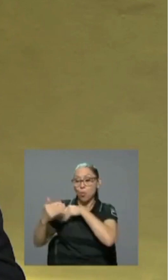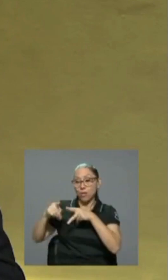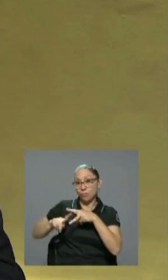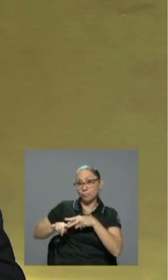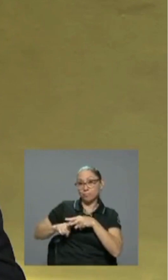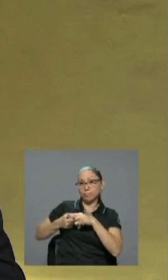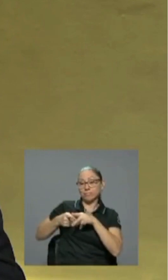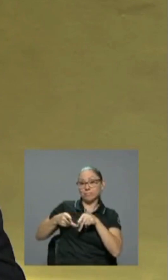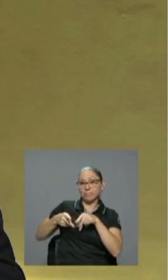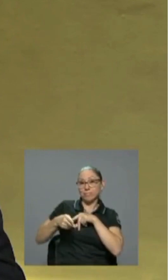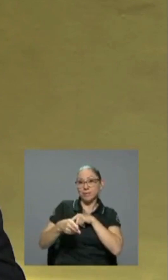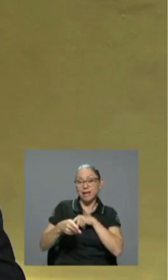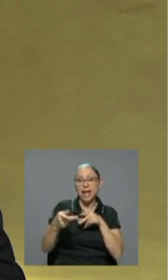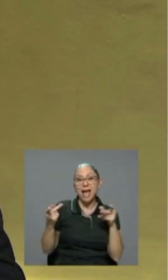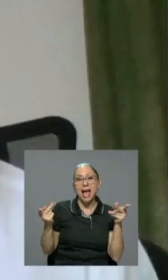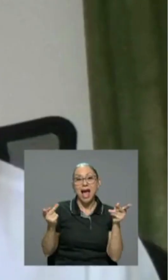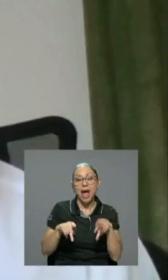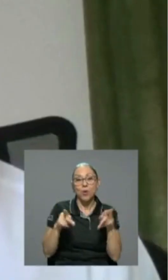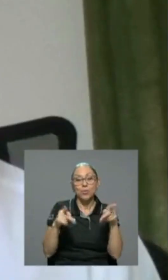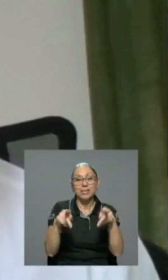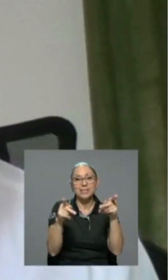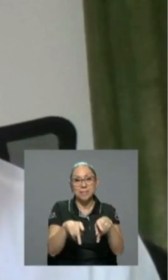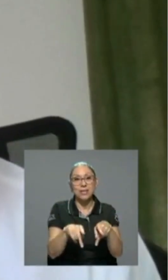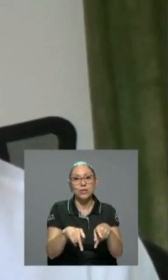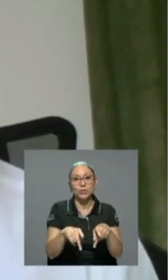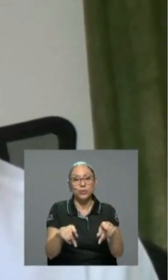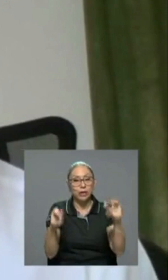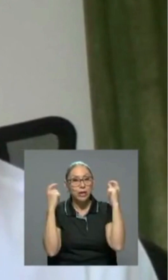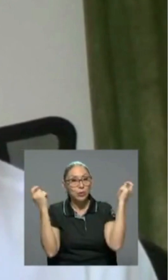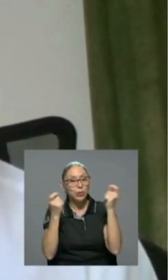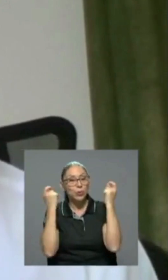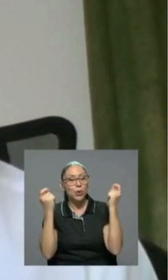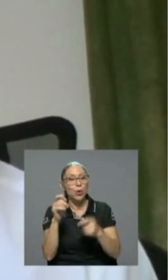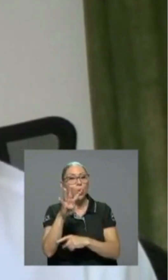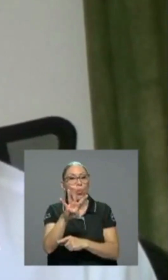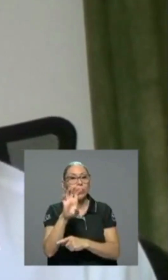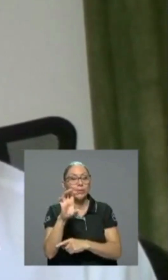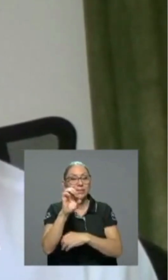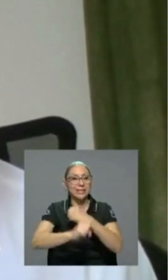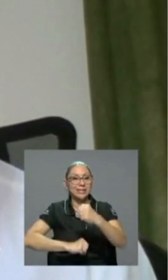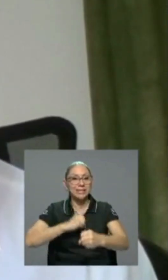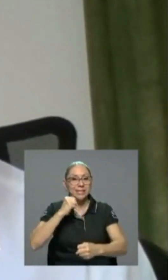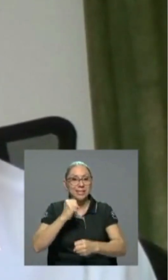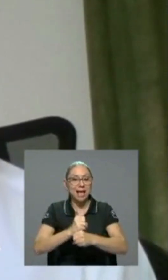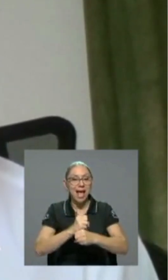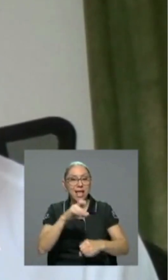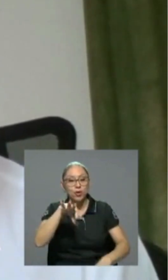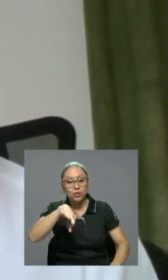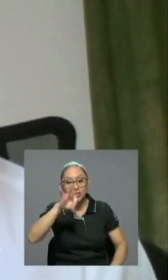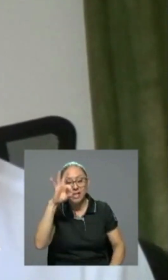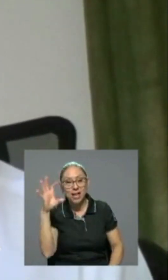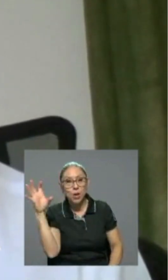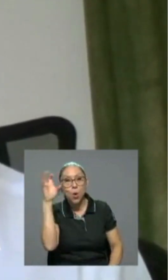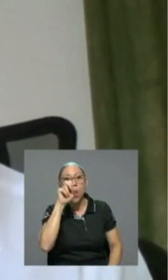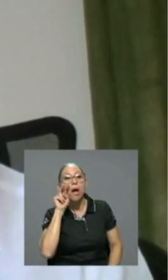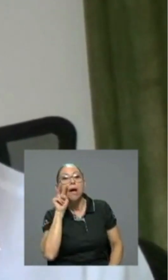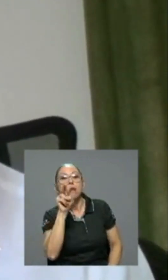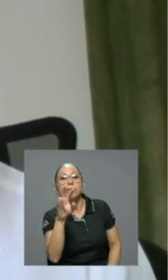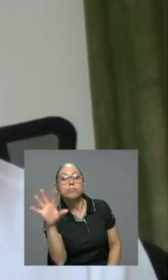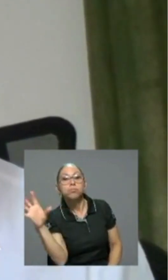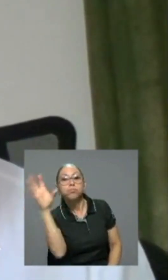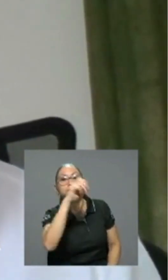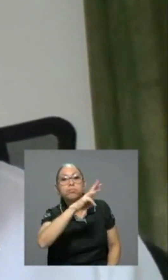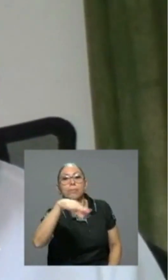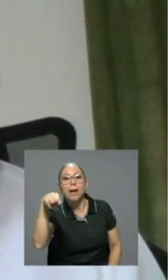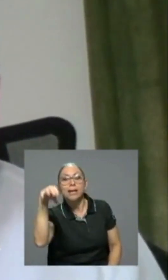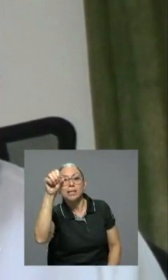o los acontecimientos que conmemoraban el cuarto centenario del descubrimiento o el avistamiento del Mar del Sur,